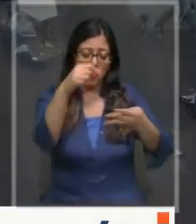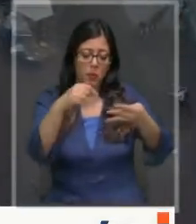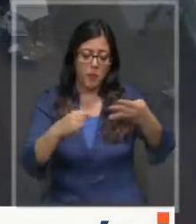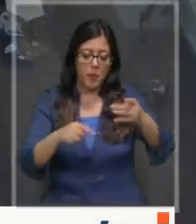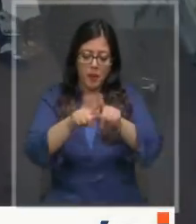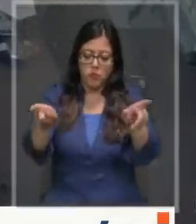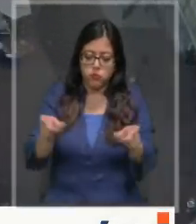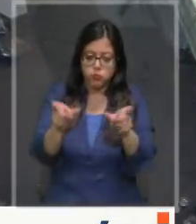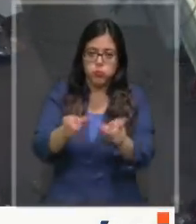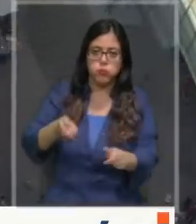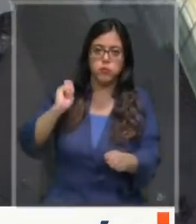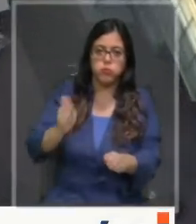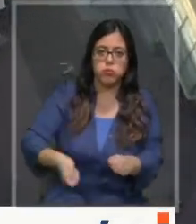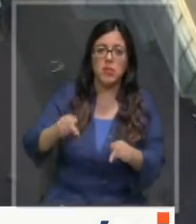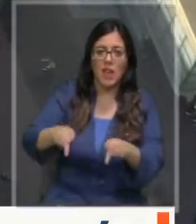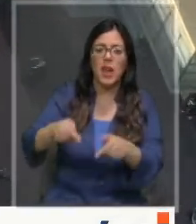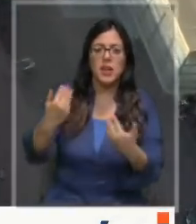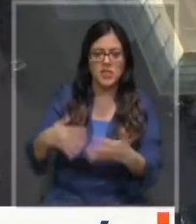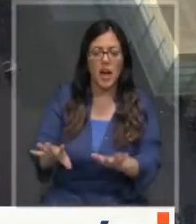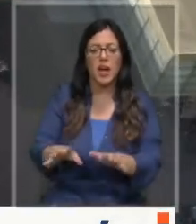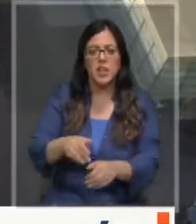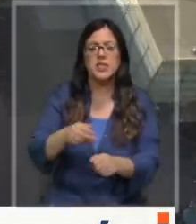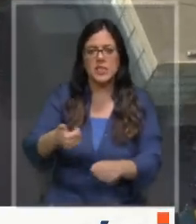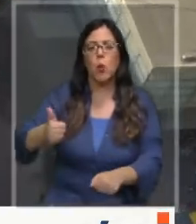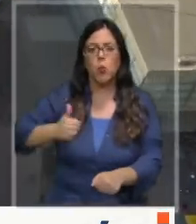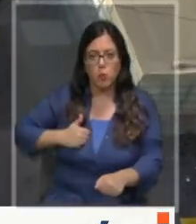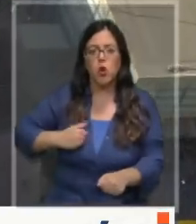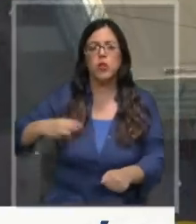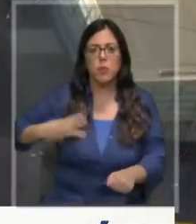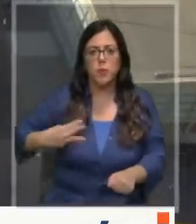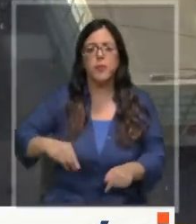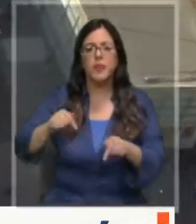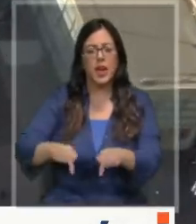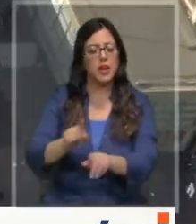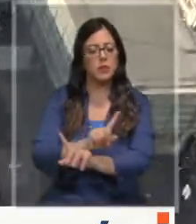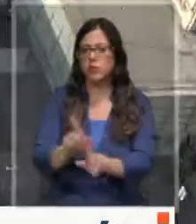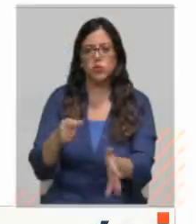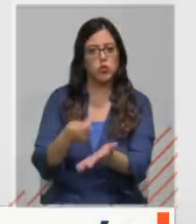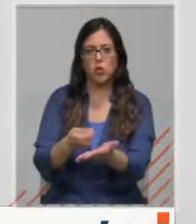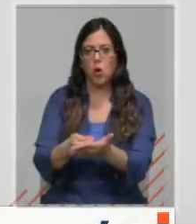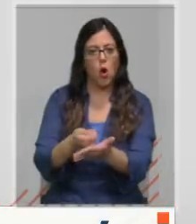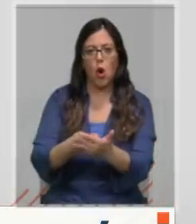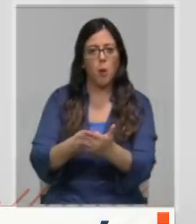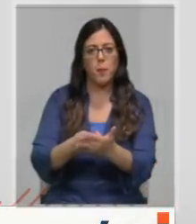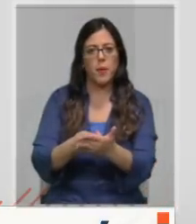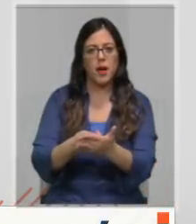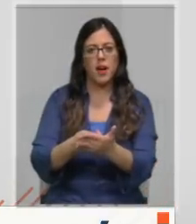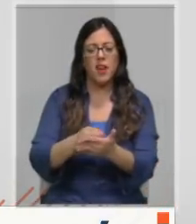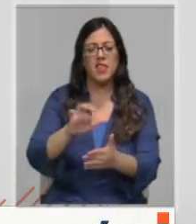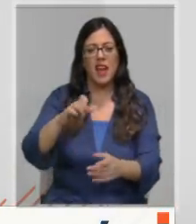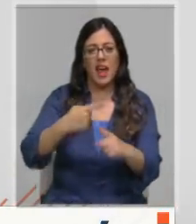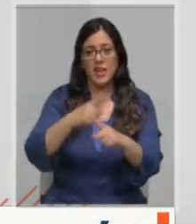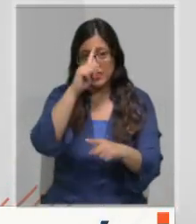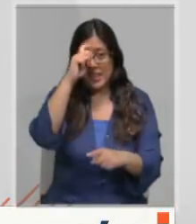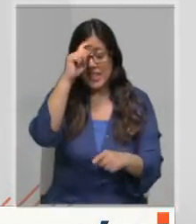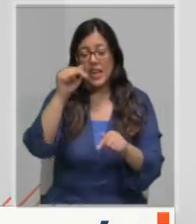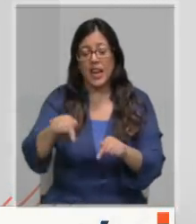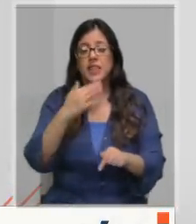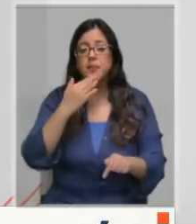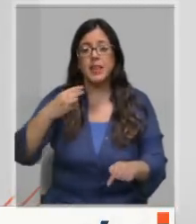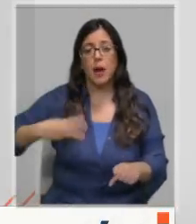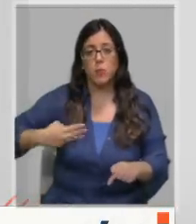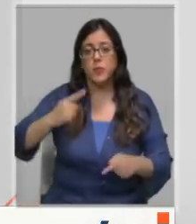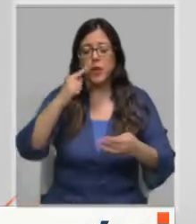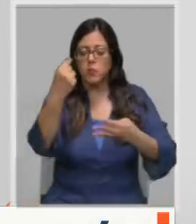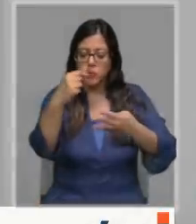Contraloría, y que fueron acatadas en su totalidad por el municipio, desistiendo así de preservar en la compra del inmueble. En esa misma línea, el municipio se encuentra